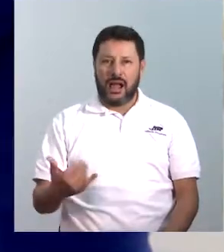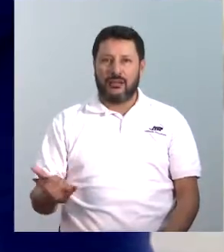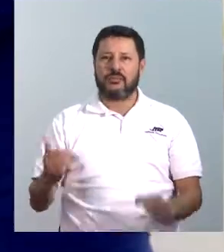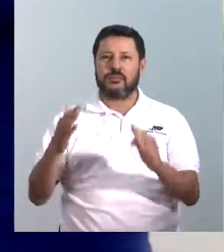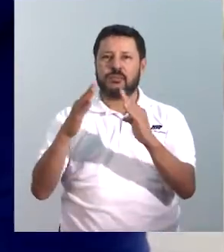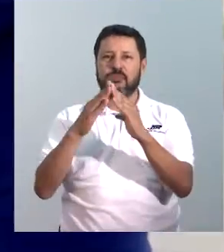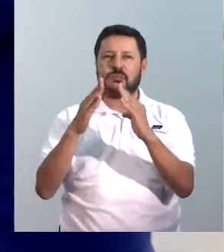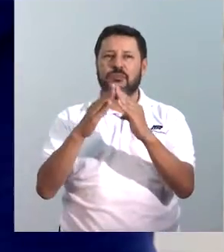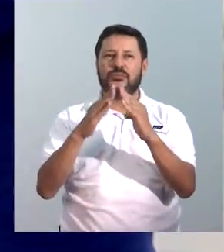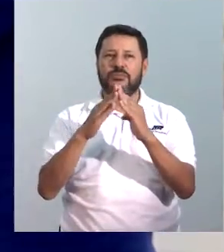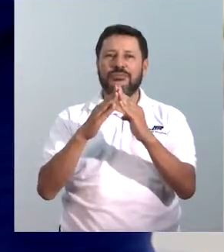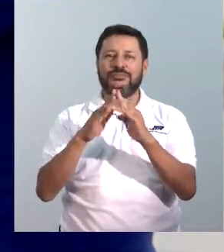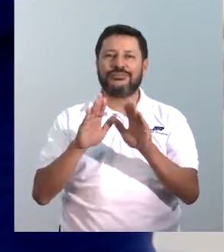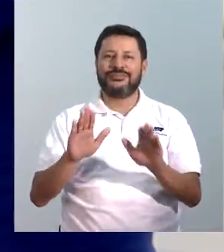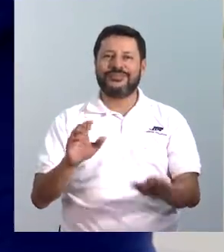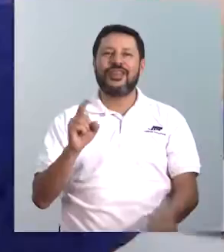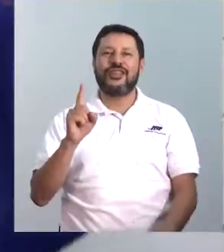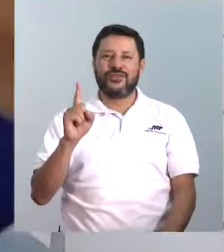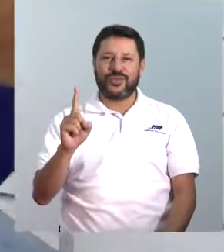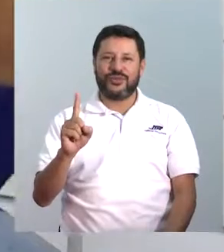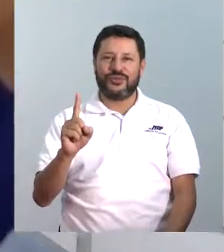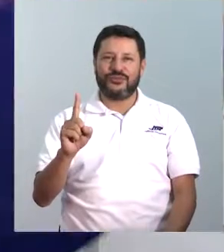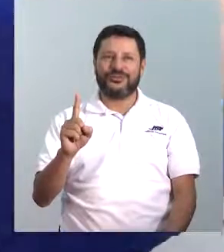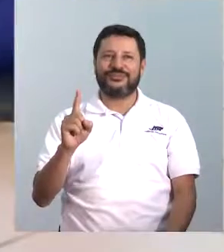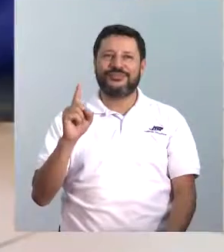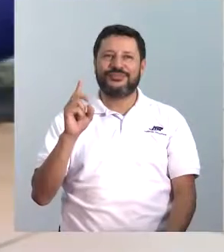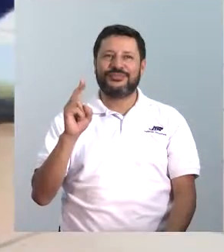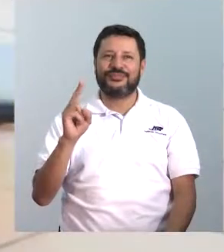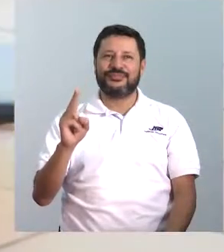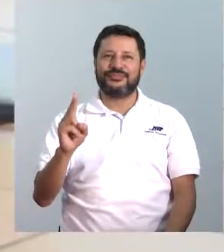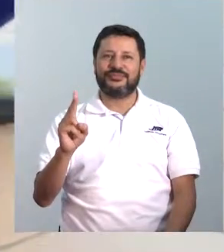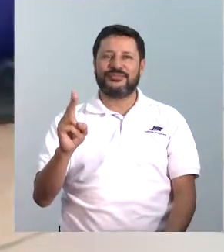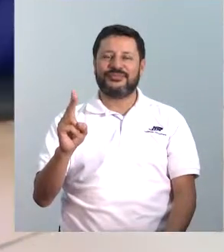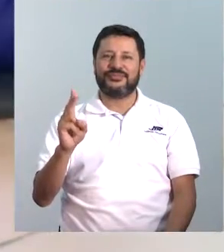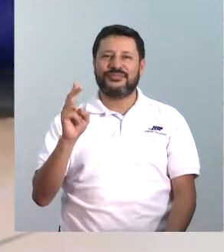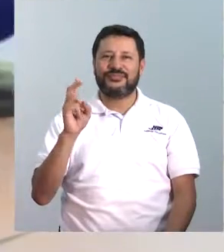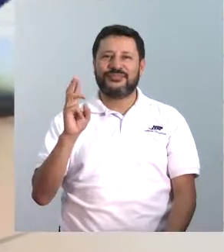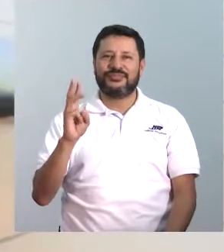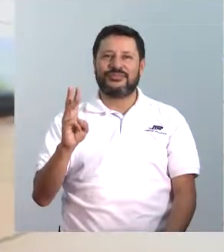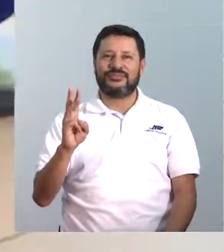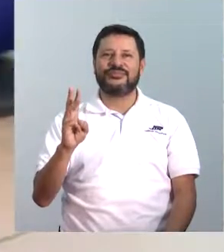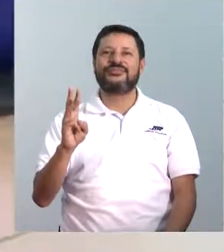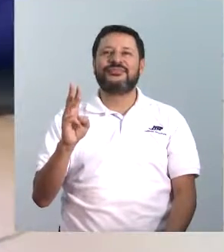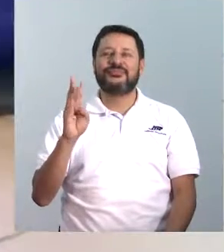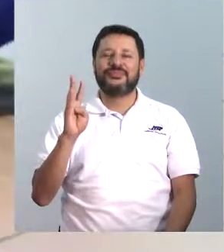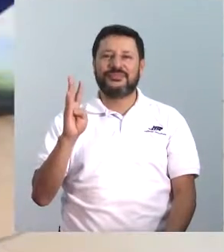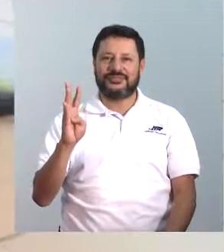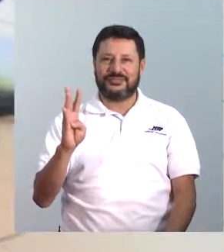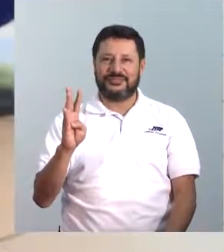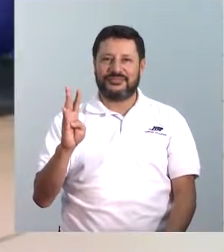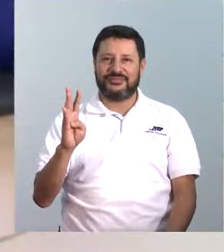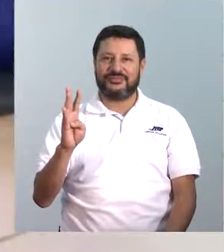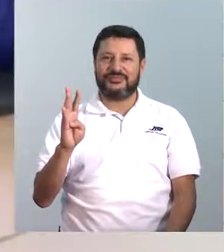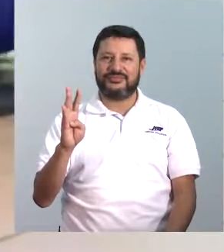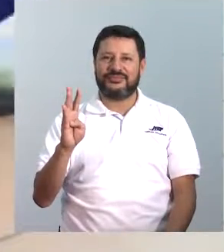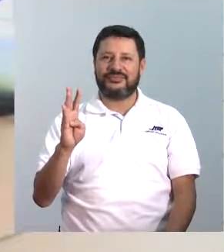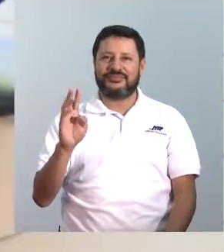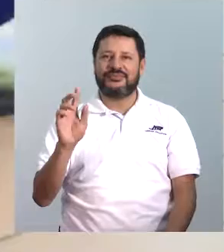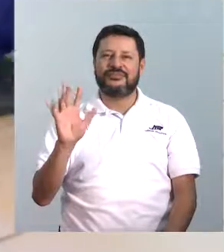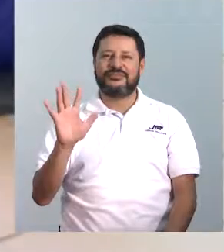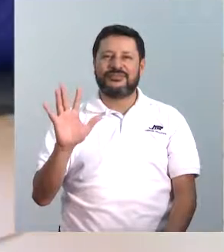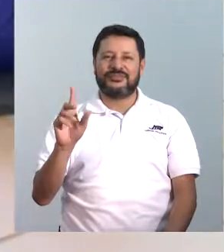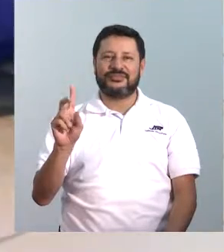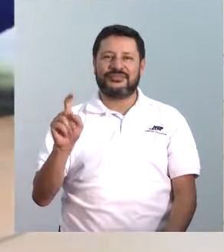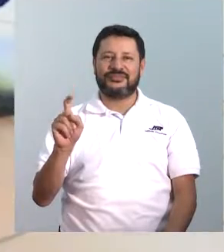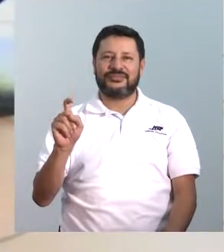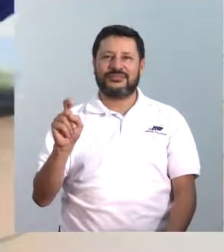En casa también podemos trabajar las abdominales. 1, 2, 3, 4,